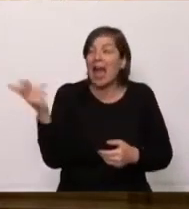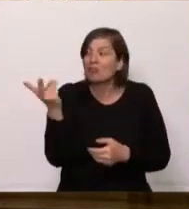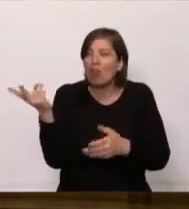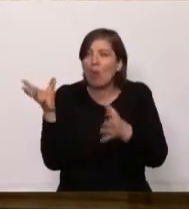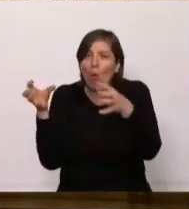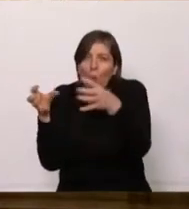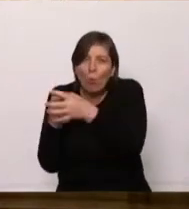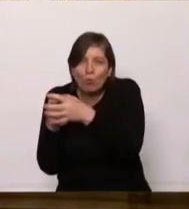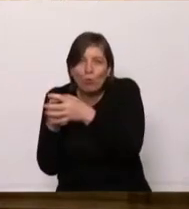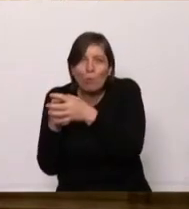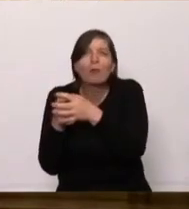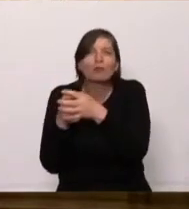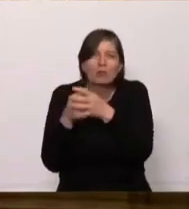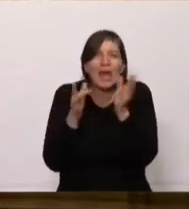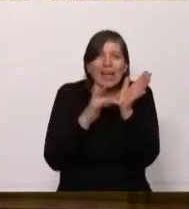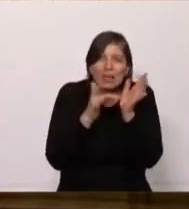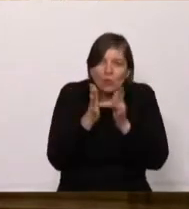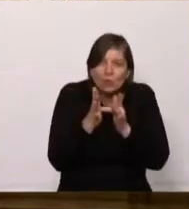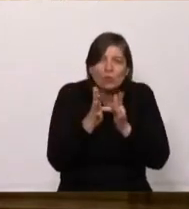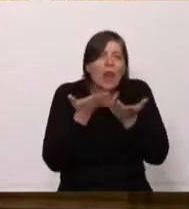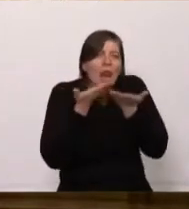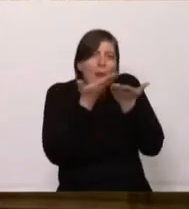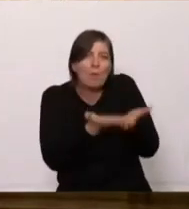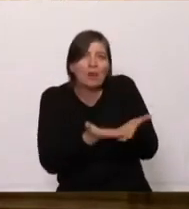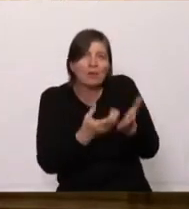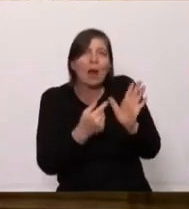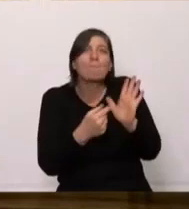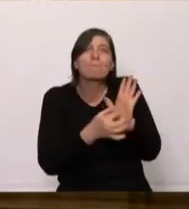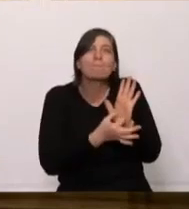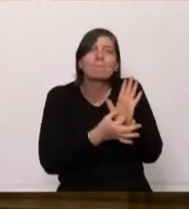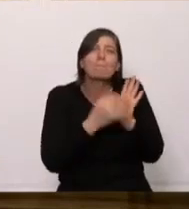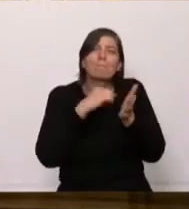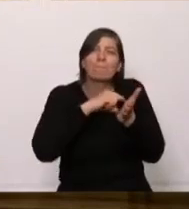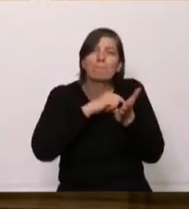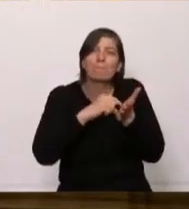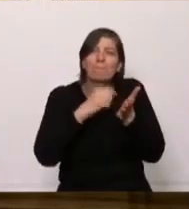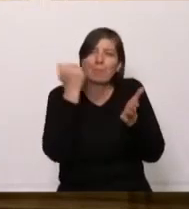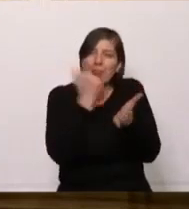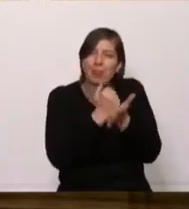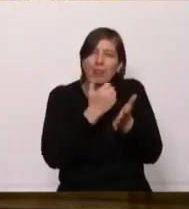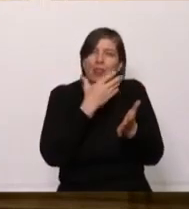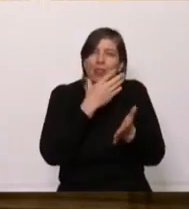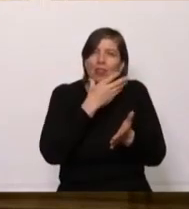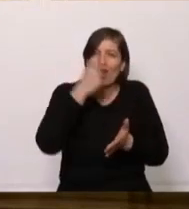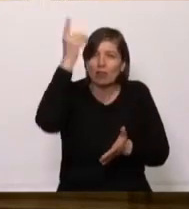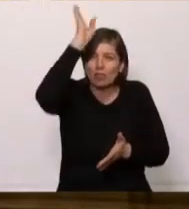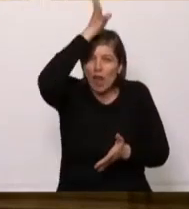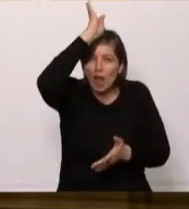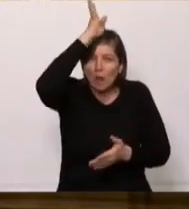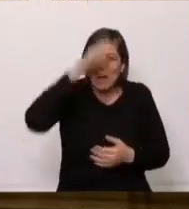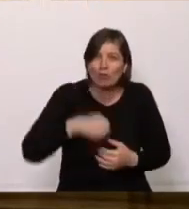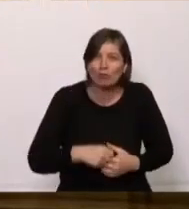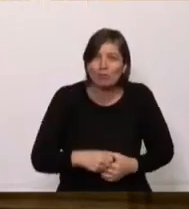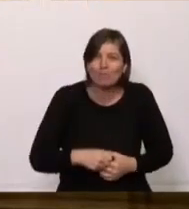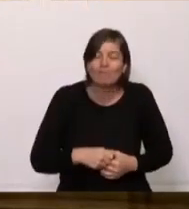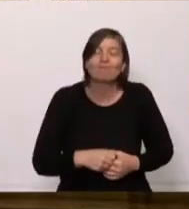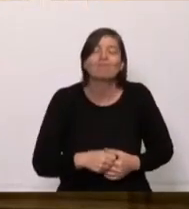a estos fariseos y herodianos que le muestran un billete en el que está la imagen del Dios de los romanos,